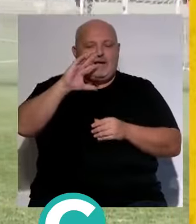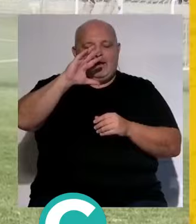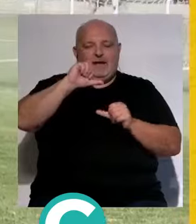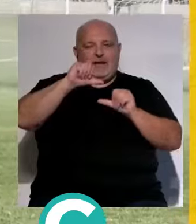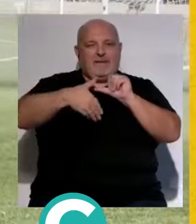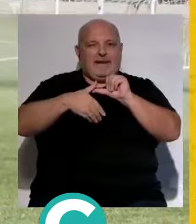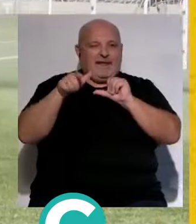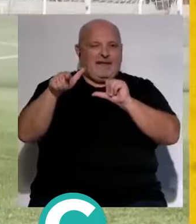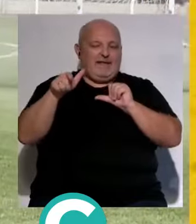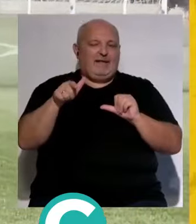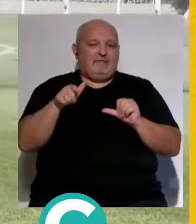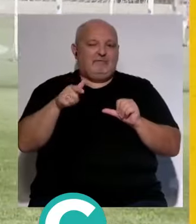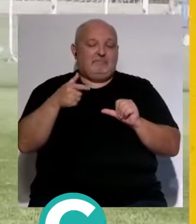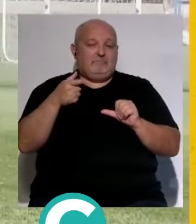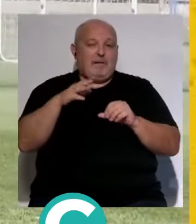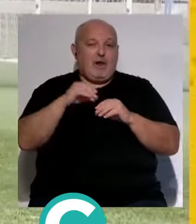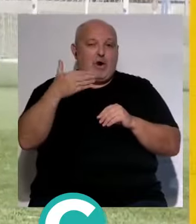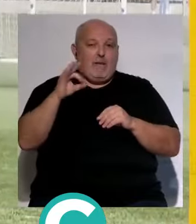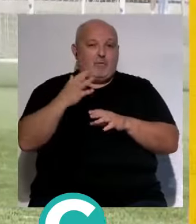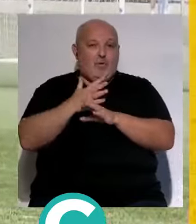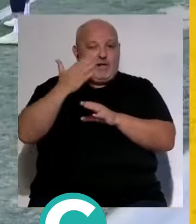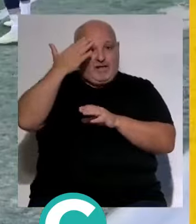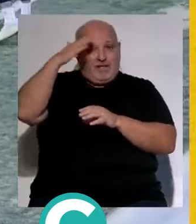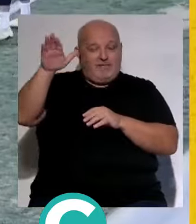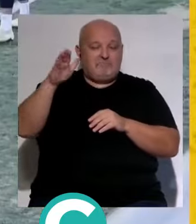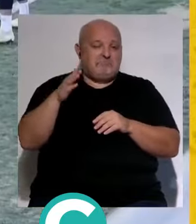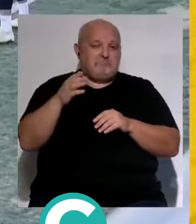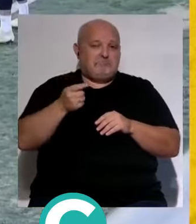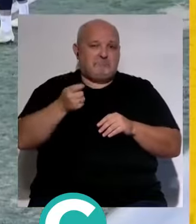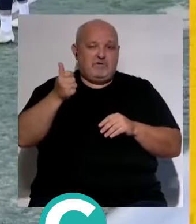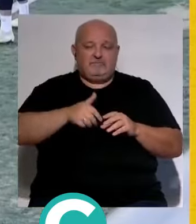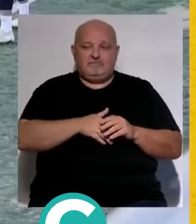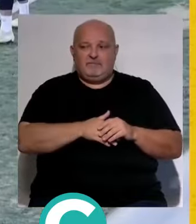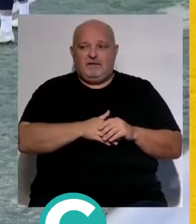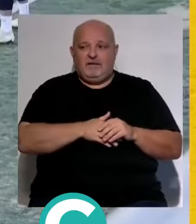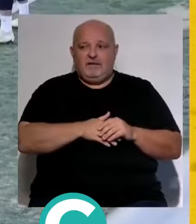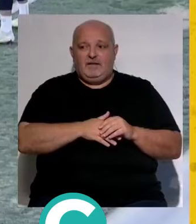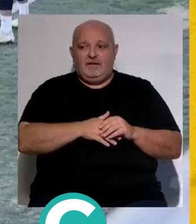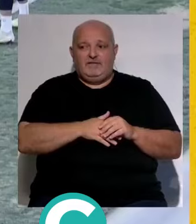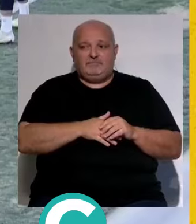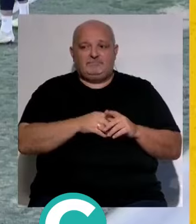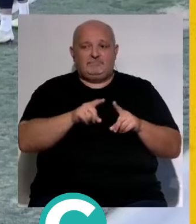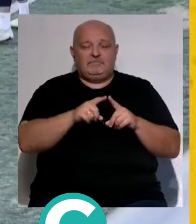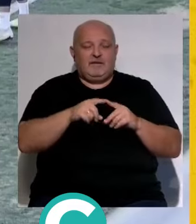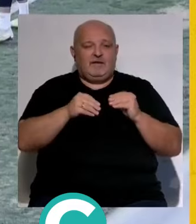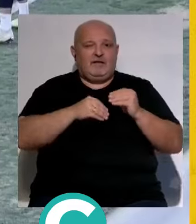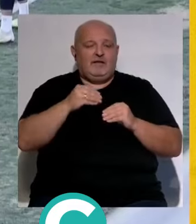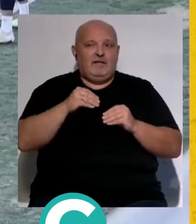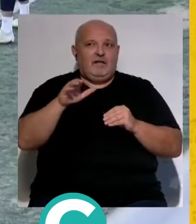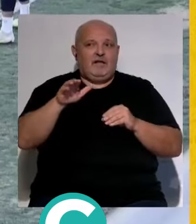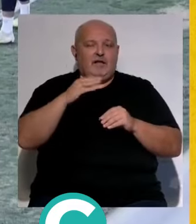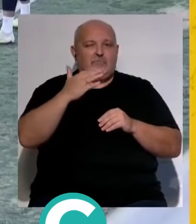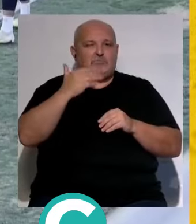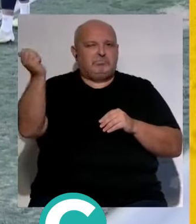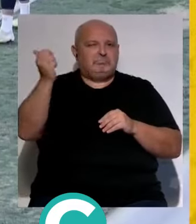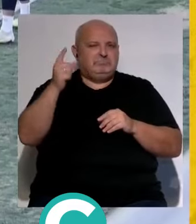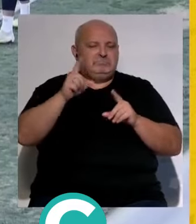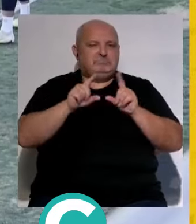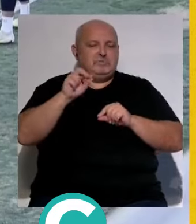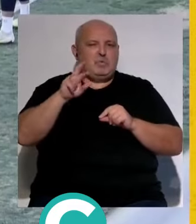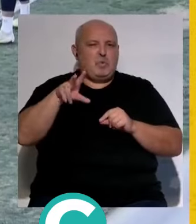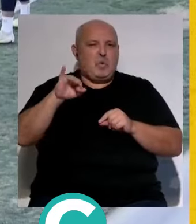ni siquiera cuando ya estaba matemáticamente clasificado en grupo. Va a jugar lo mismo que yo. Pero es que lo que ha sido, a mí me ha sorprendido de que haya sido convocado con